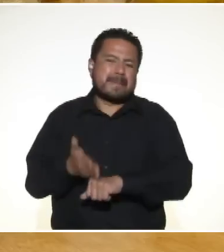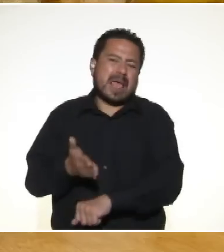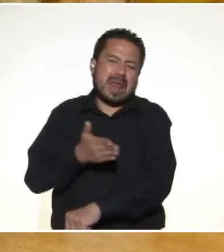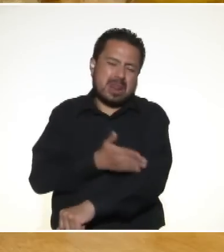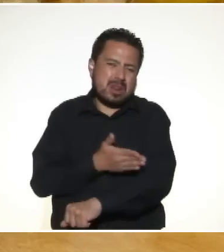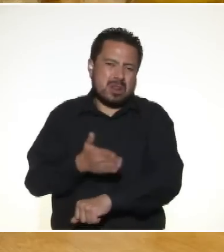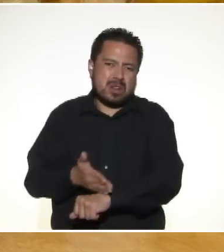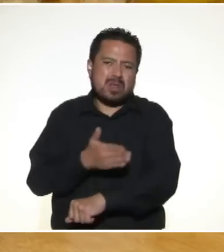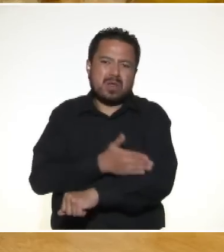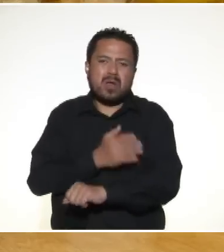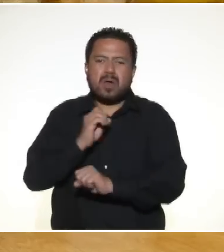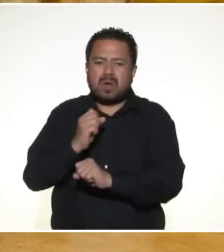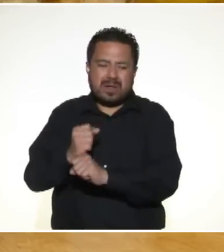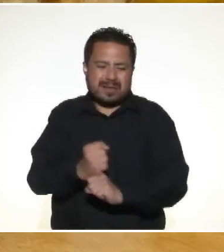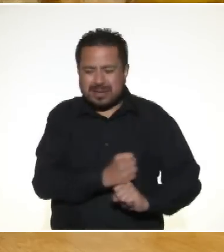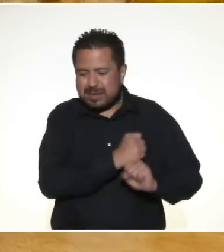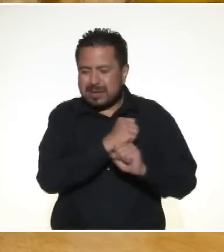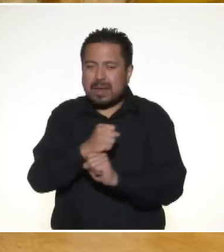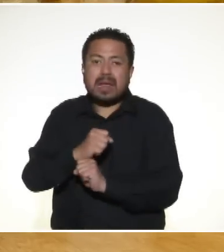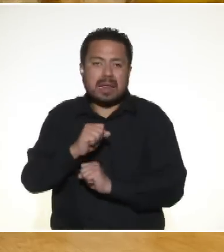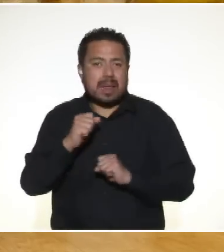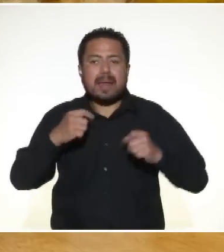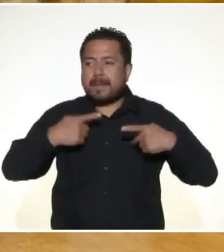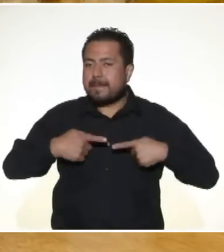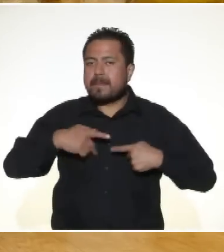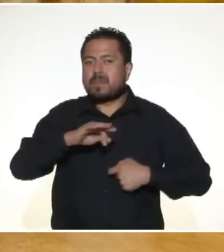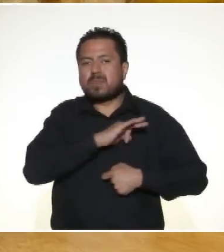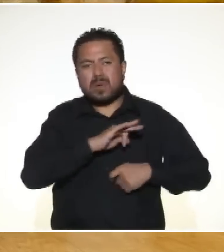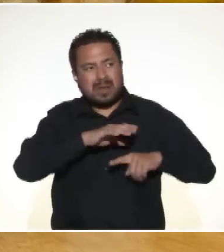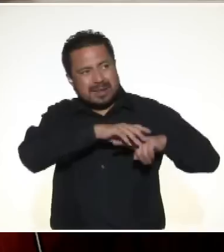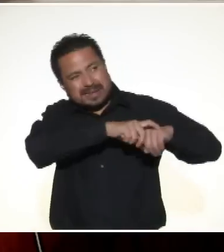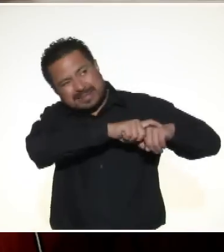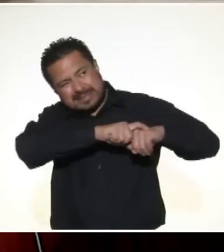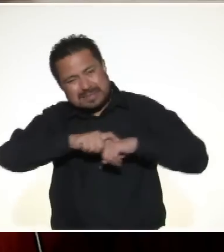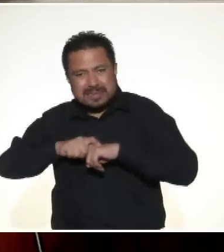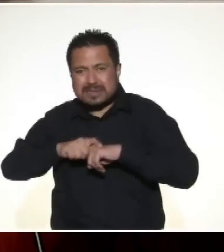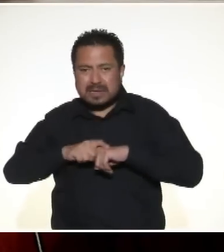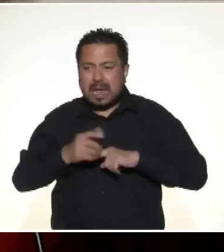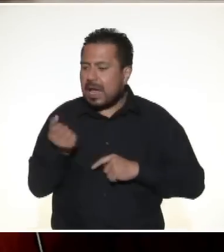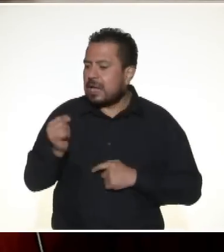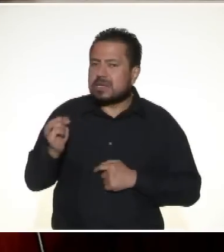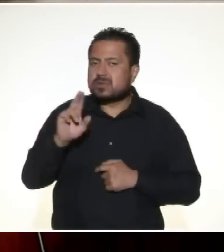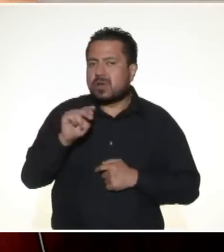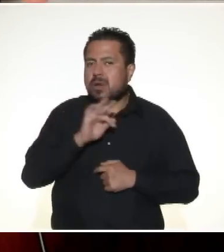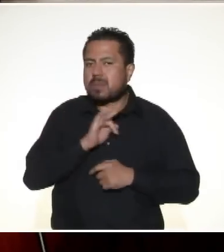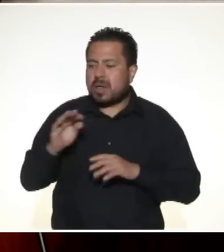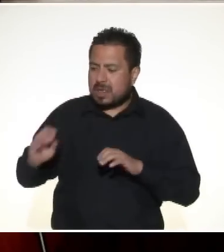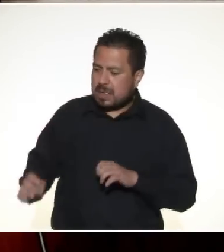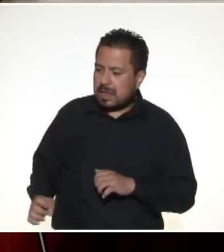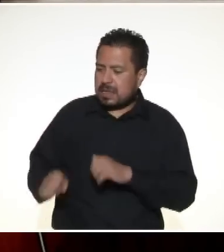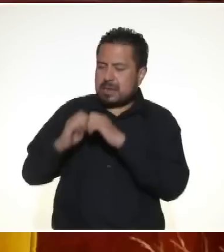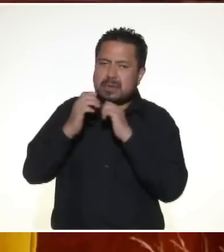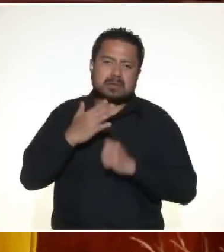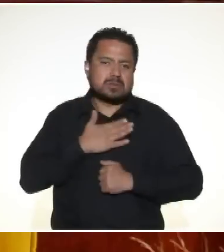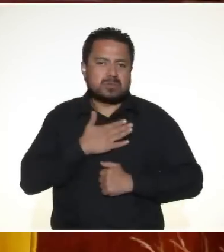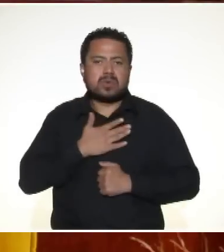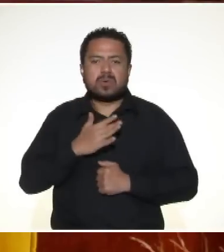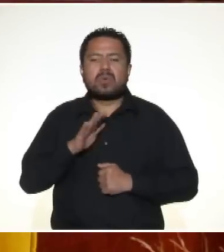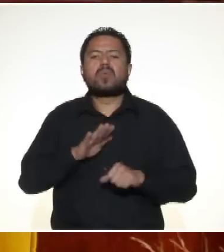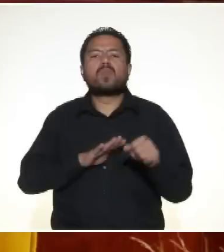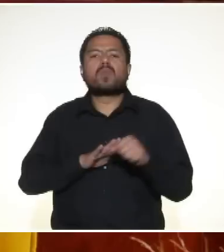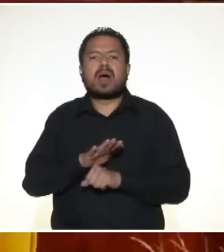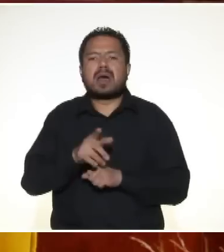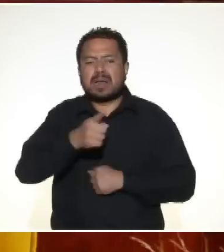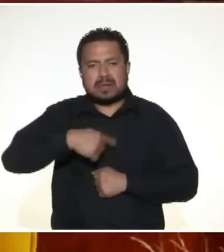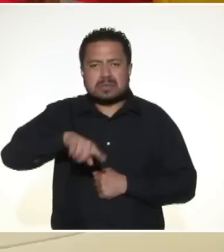¿sí? Pero un remo o algo donde la gente pueda sujetarse. De esa manera yo no me voy a arriesgar. A eso voy. ¿sí? ¿Qué es lo que se debe hacer?